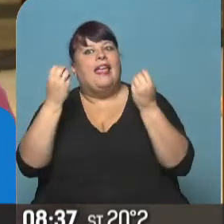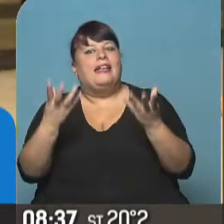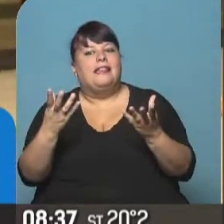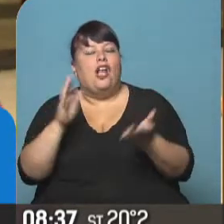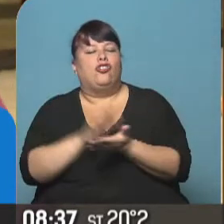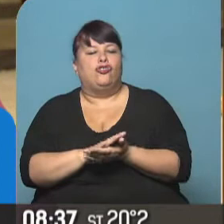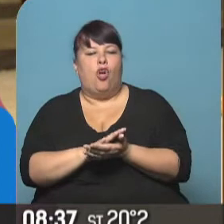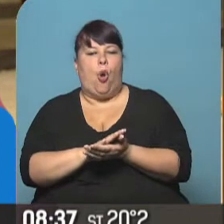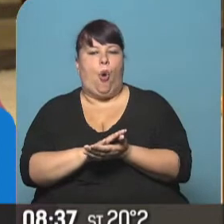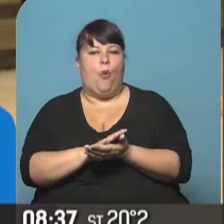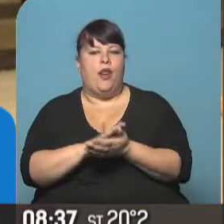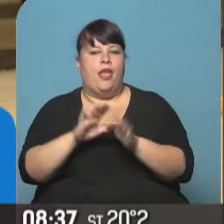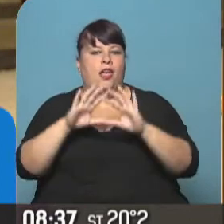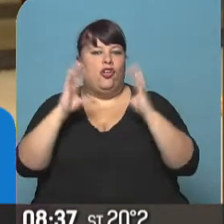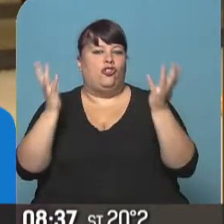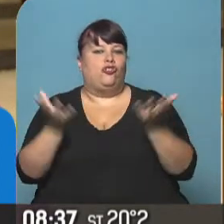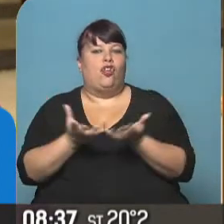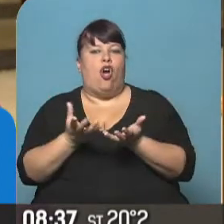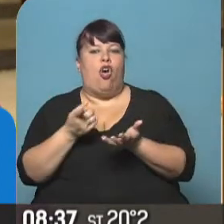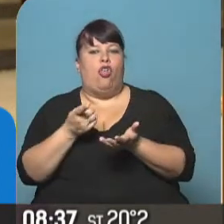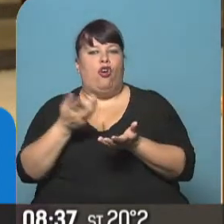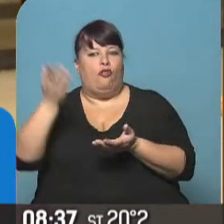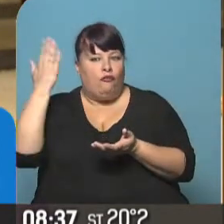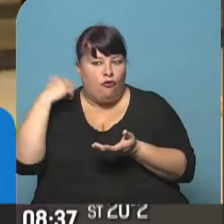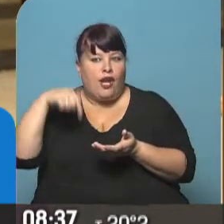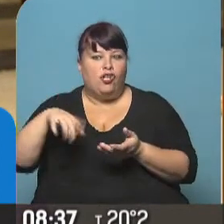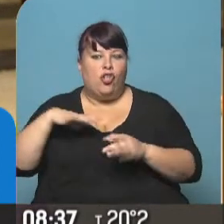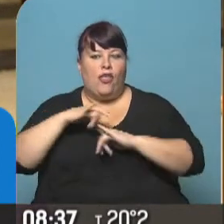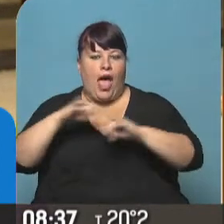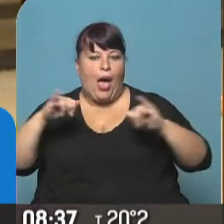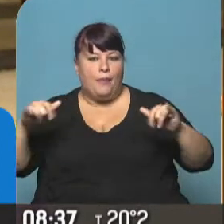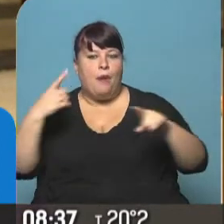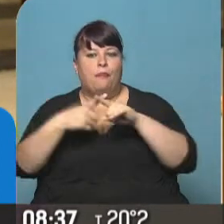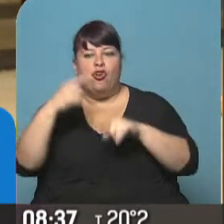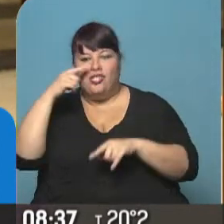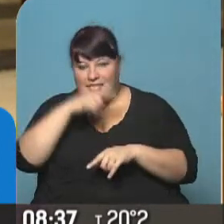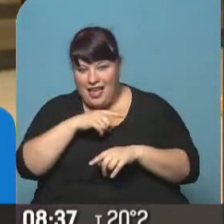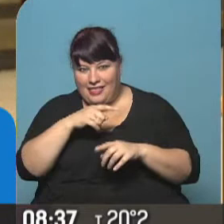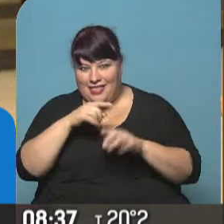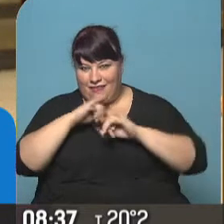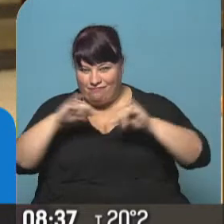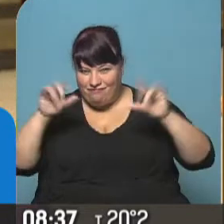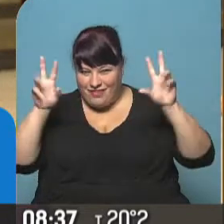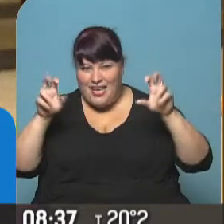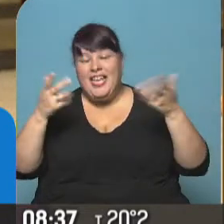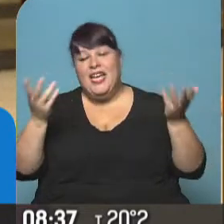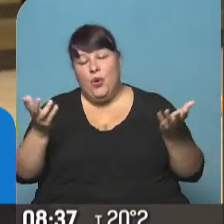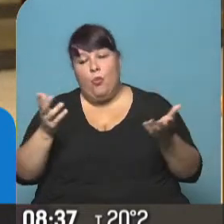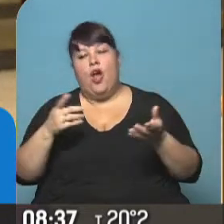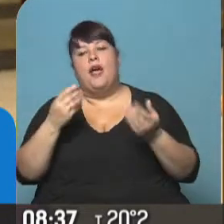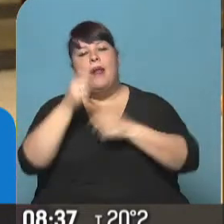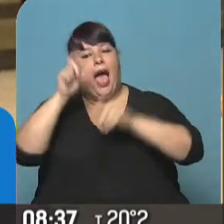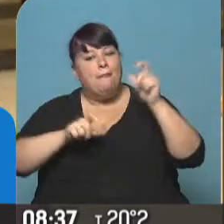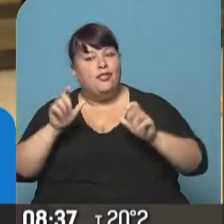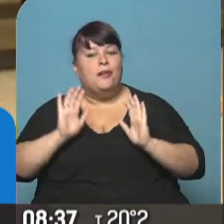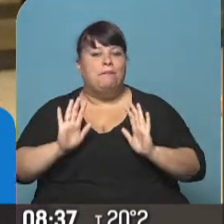respecto a todo lo que ha sido y lo que es la campaña Multiplicate por 7 y hay mucha gente